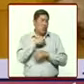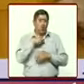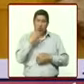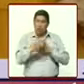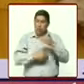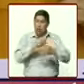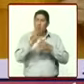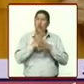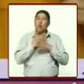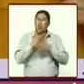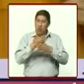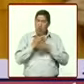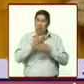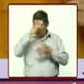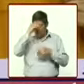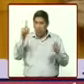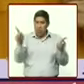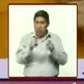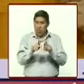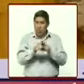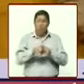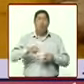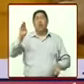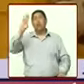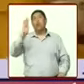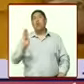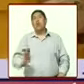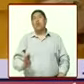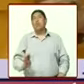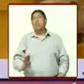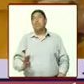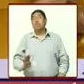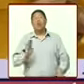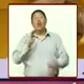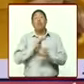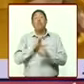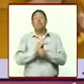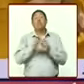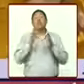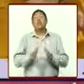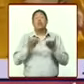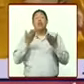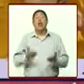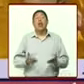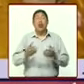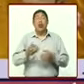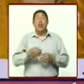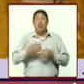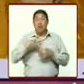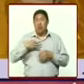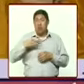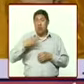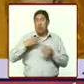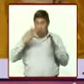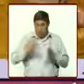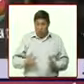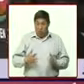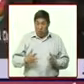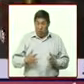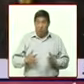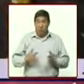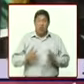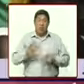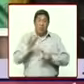seguir compartiendo con los hermanos del Brasil en otras circunstancias. Ministro, el repliegue de los bomberos del Brasil deja un vacío